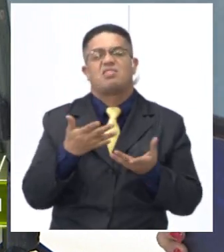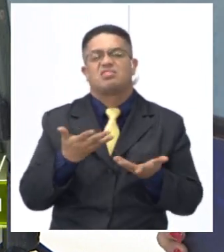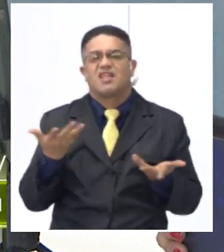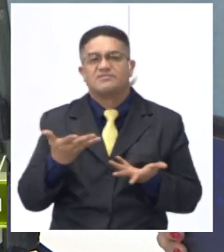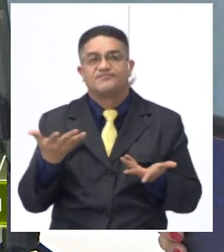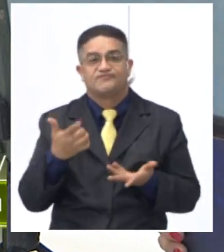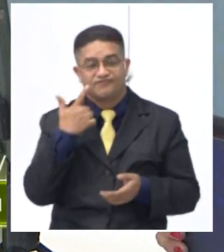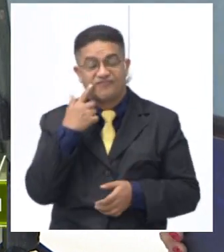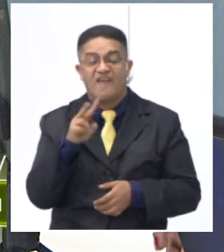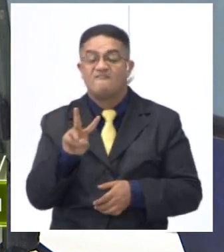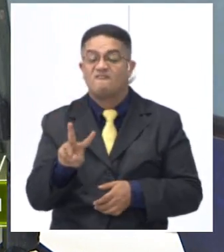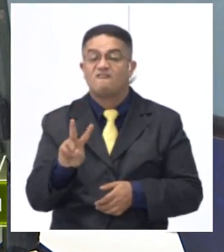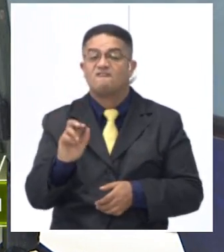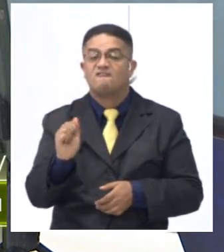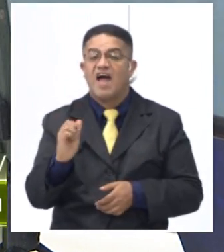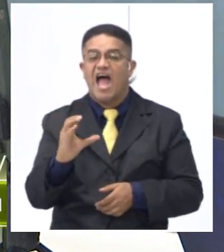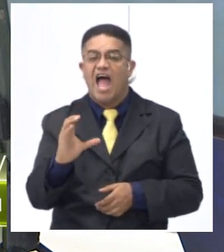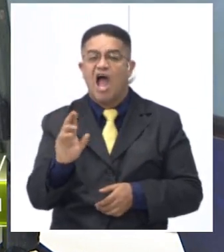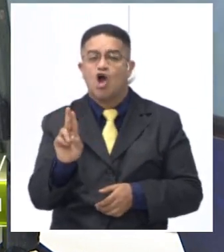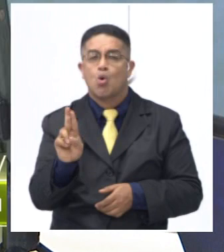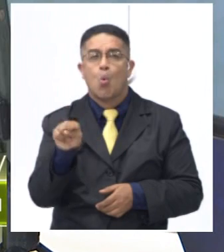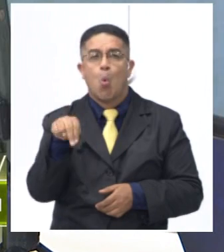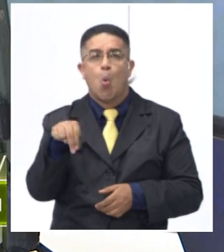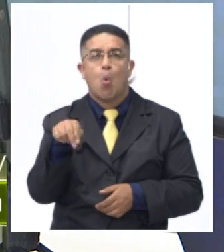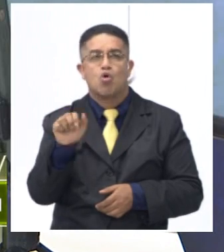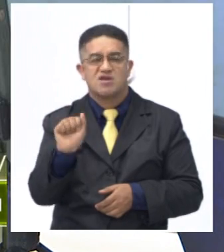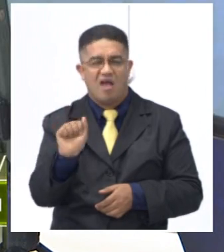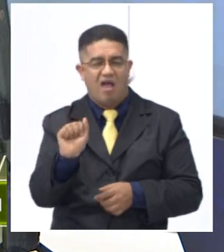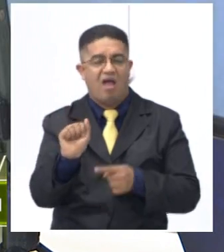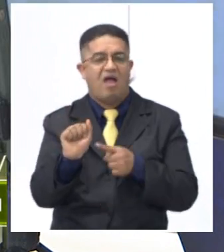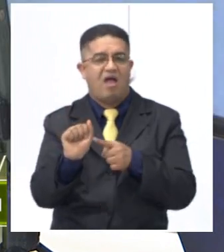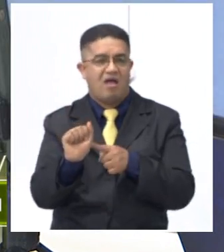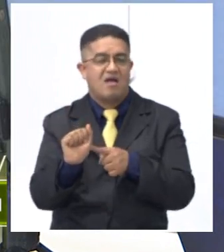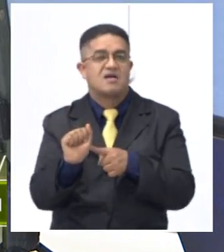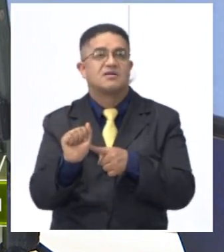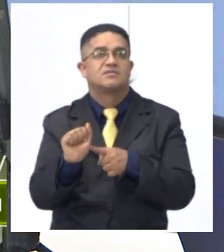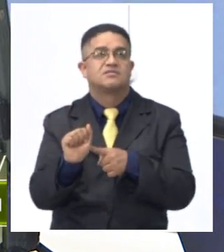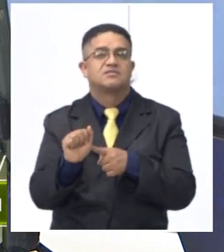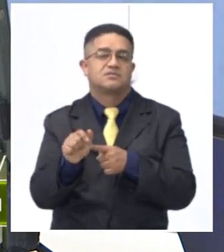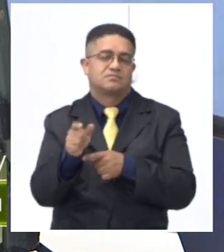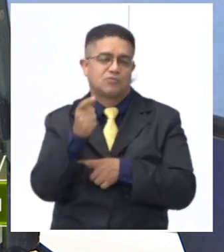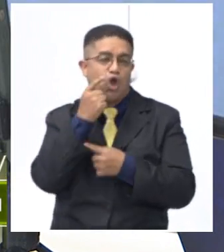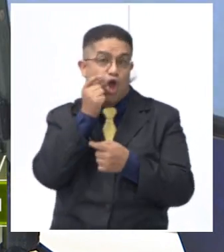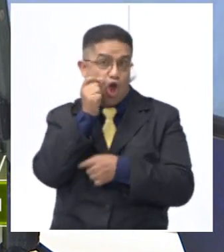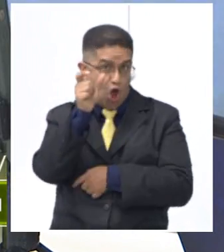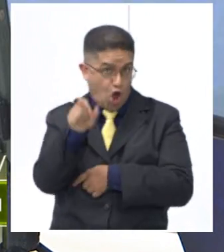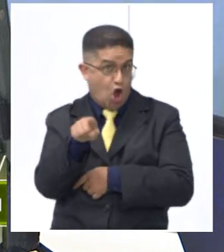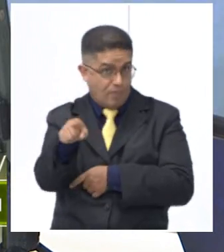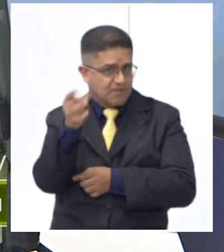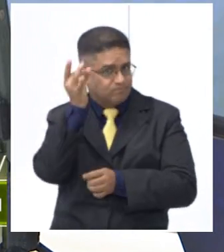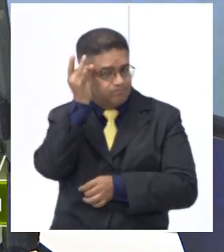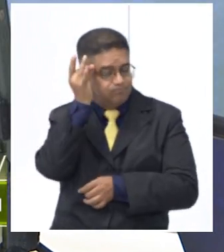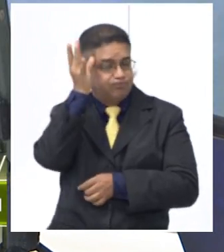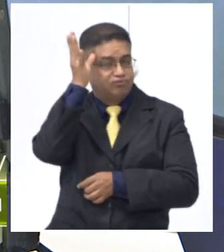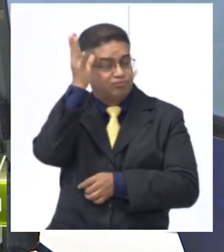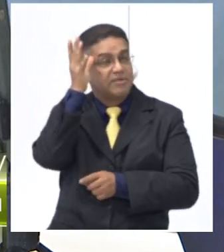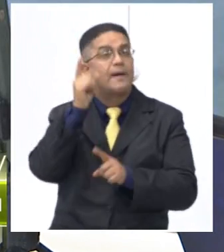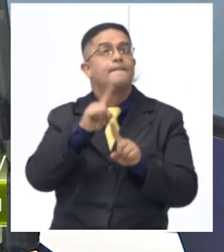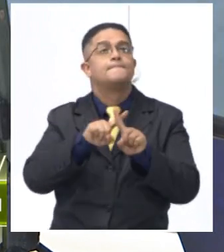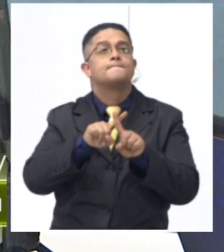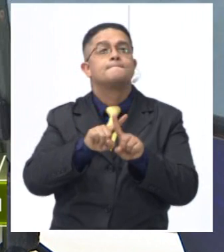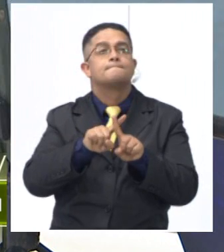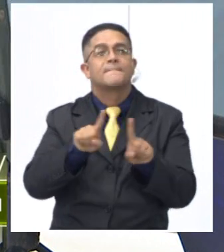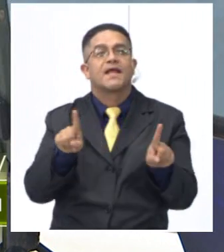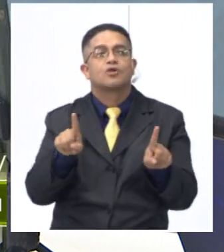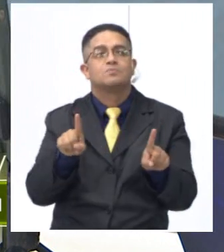vacuna actualmente se cumplió. Jenner es el padre de la inmunología en este caso, y nada menos y nada más que la gente